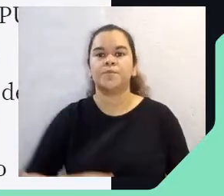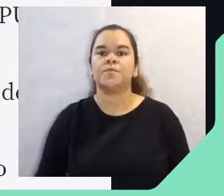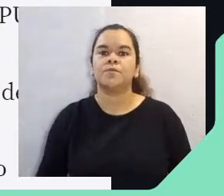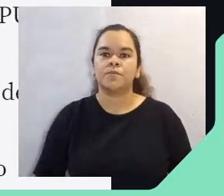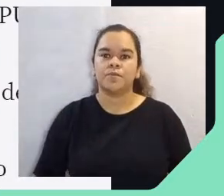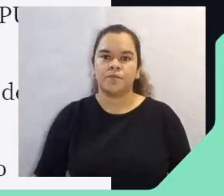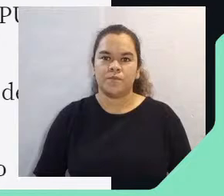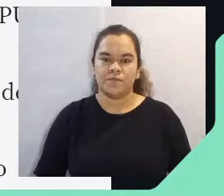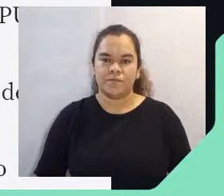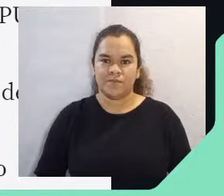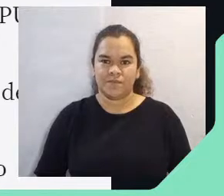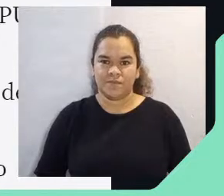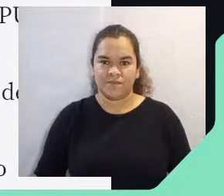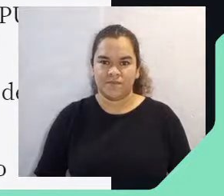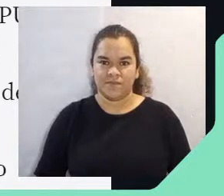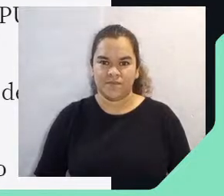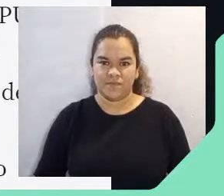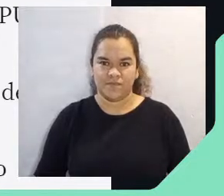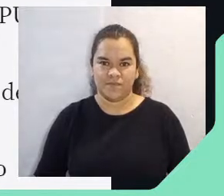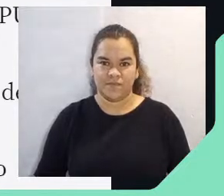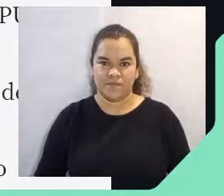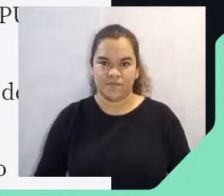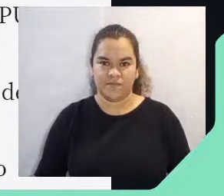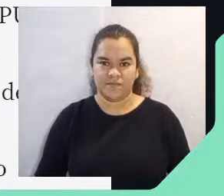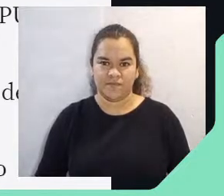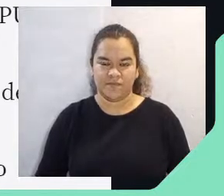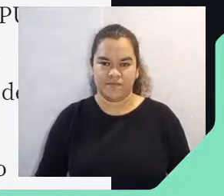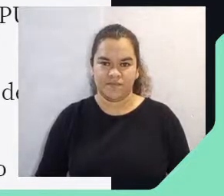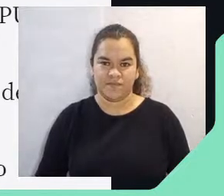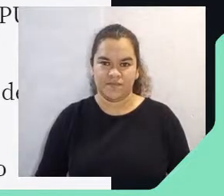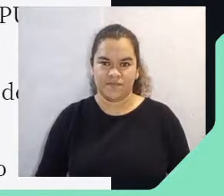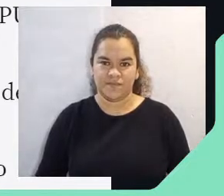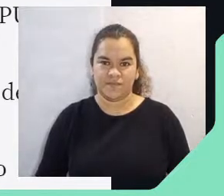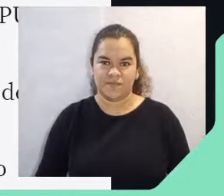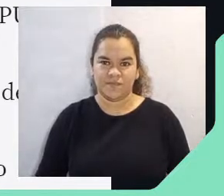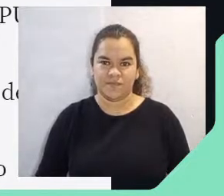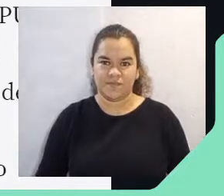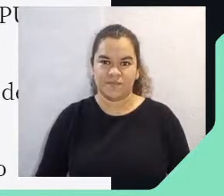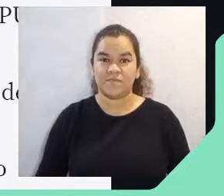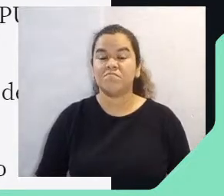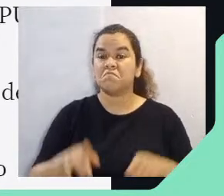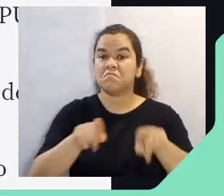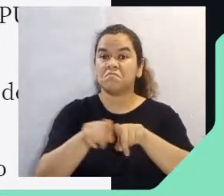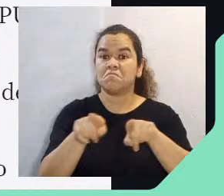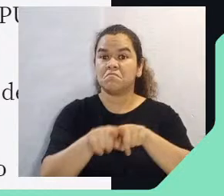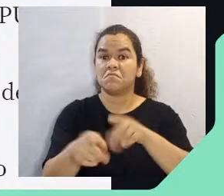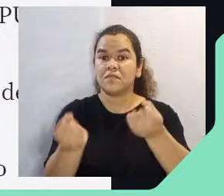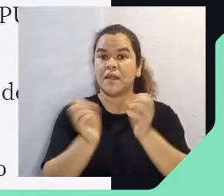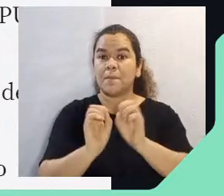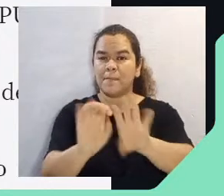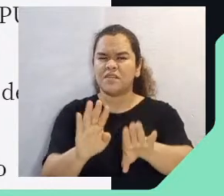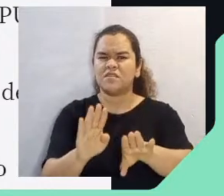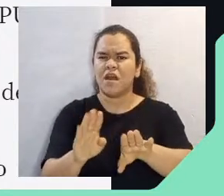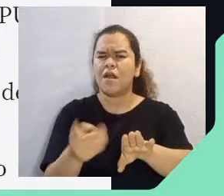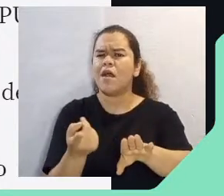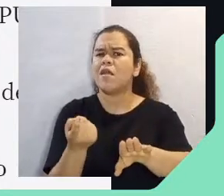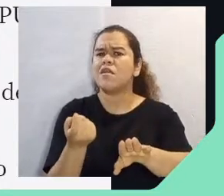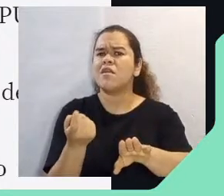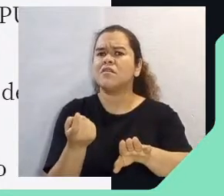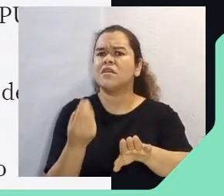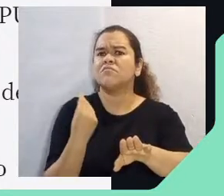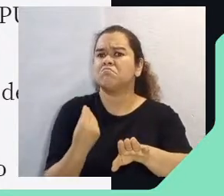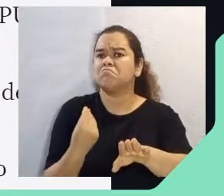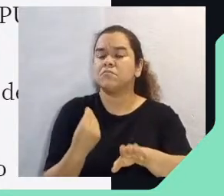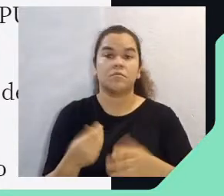necesitamos para empezar la carrera de sistemas? Bueno, algunos contenidos de matemática